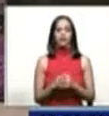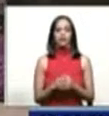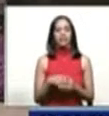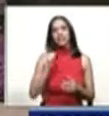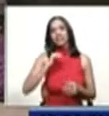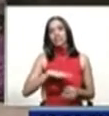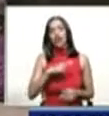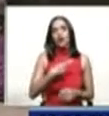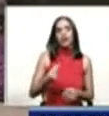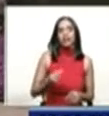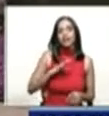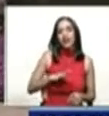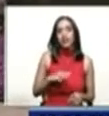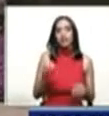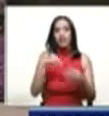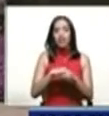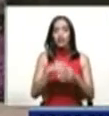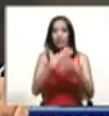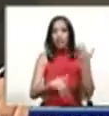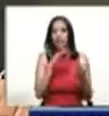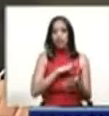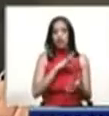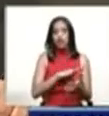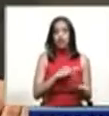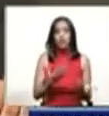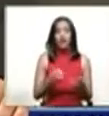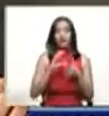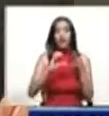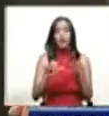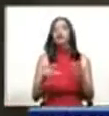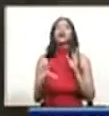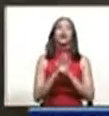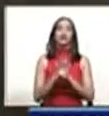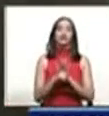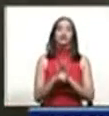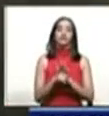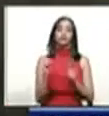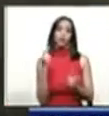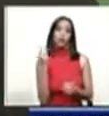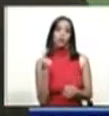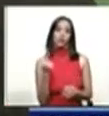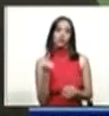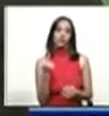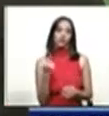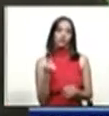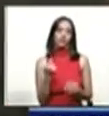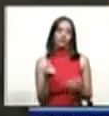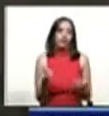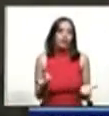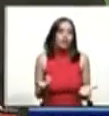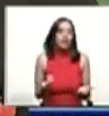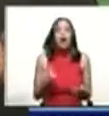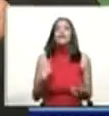Dentro de las redes sociales. Dentro de las redes sociales, porque eran una herramienta del imperialismo. Pero no solo eso. Ya 9 años antes, Primero Justicia